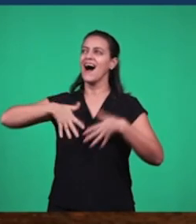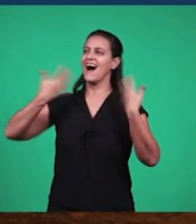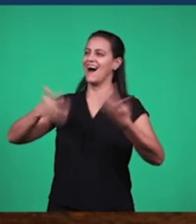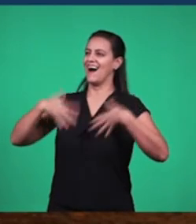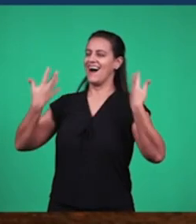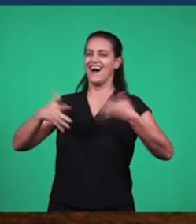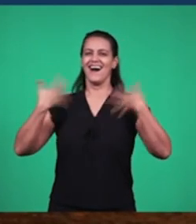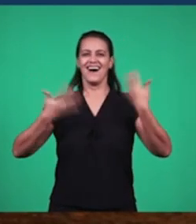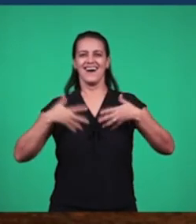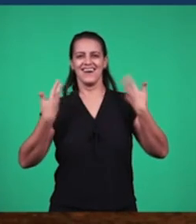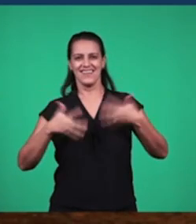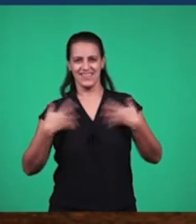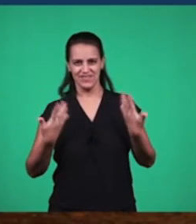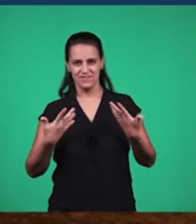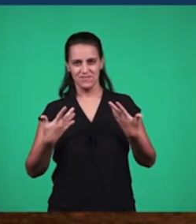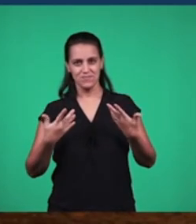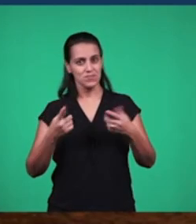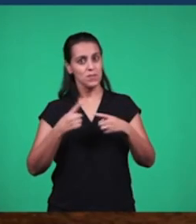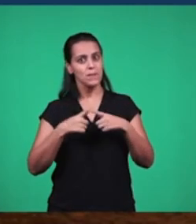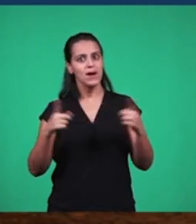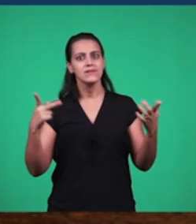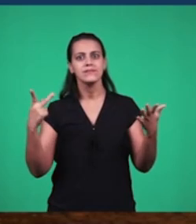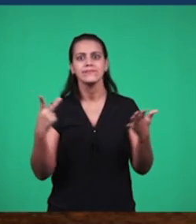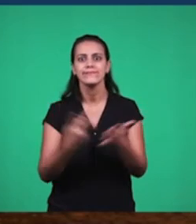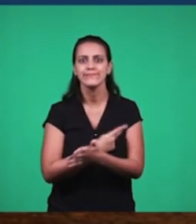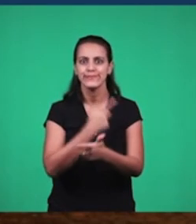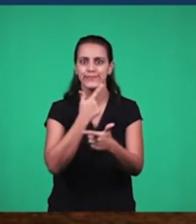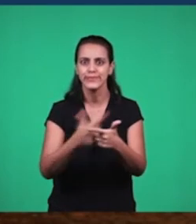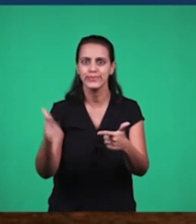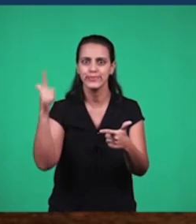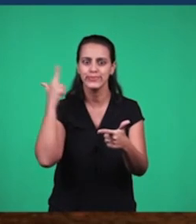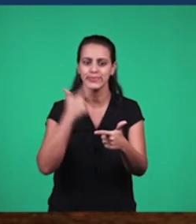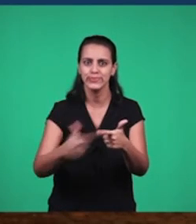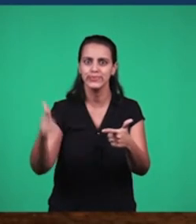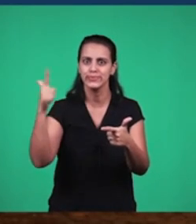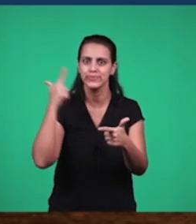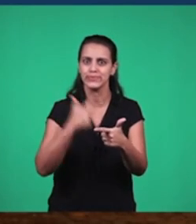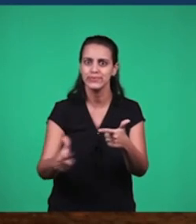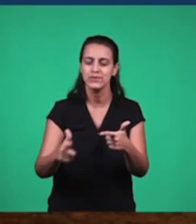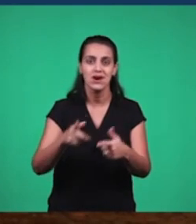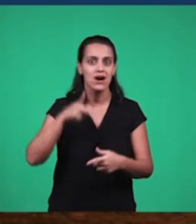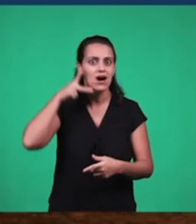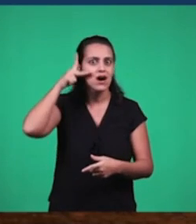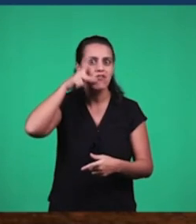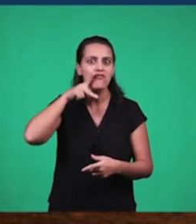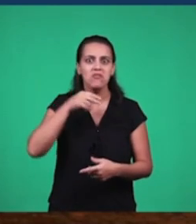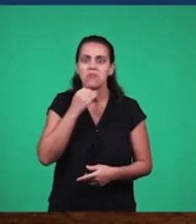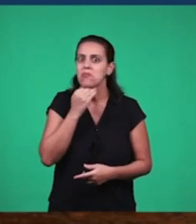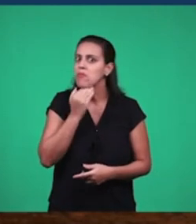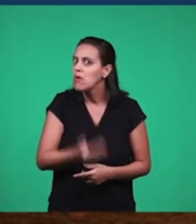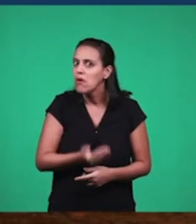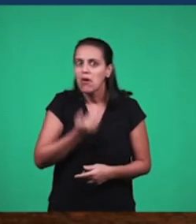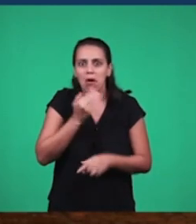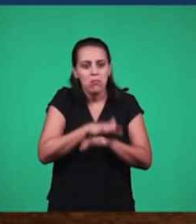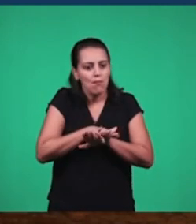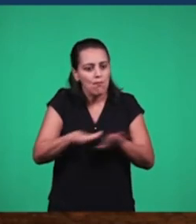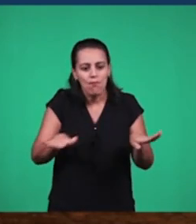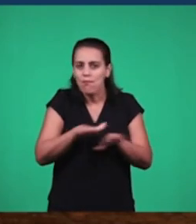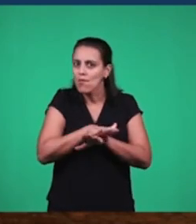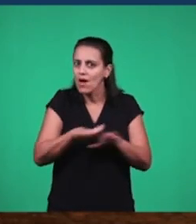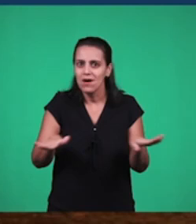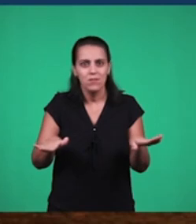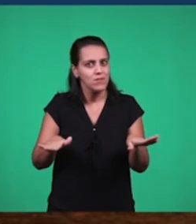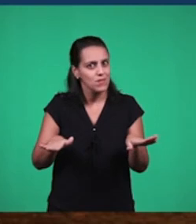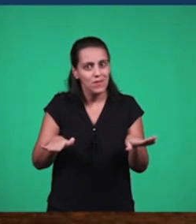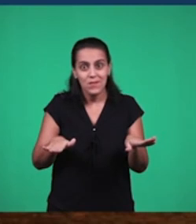invitados. Pero durante esa fiesta hubo un problema. El vino se acabó y